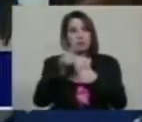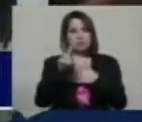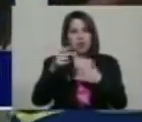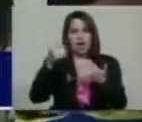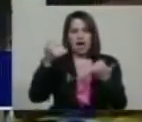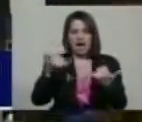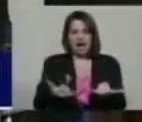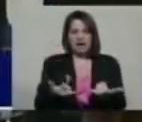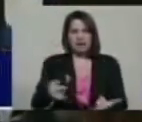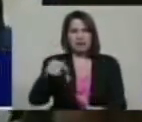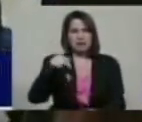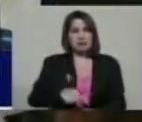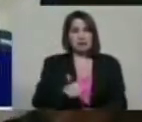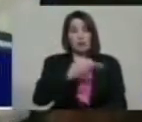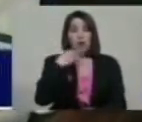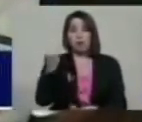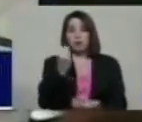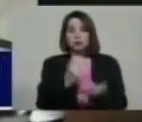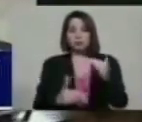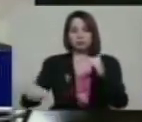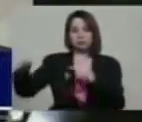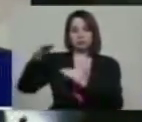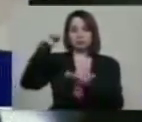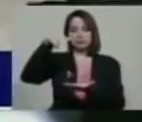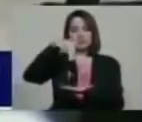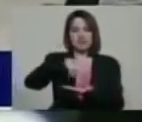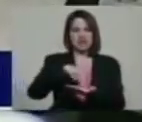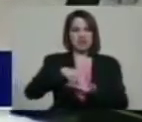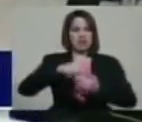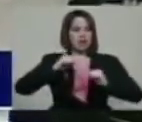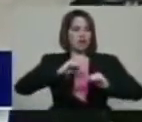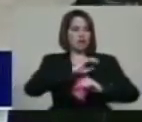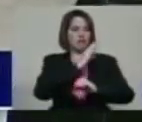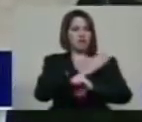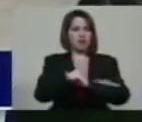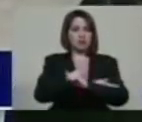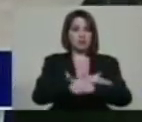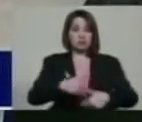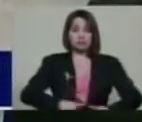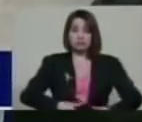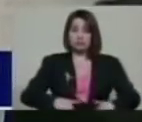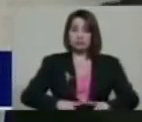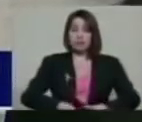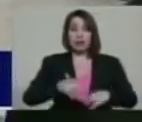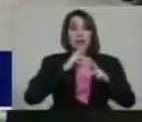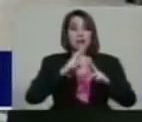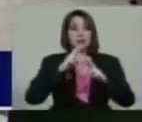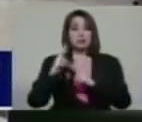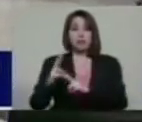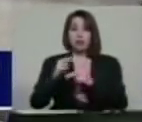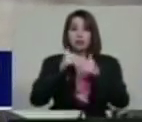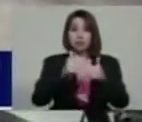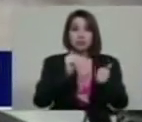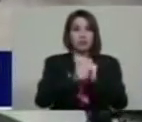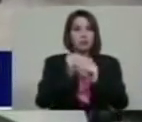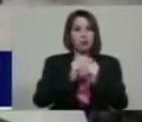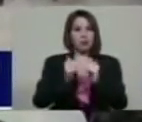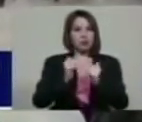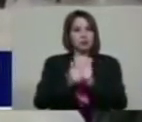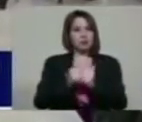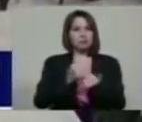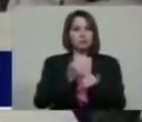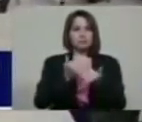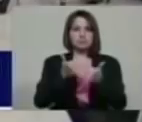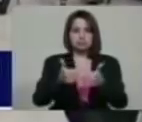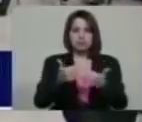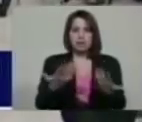se levanta, que llena de orgullo la patria y que con mucho esfuerzo lograron estos resultados deportivos en estos Juegos Olímpicos de la Juventud Buenos